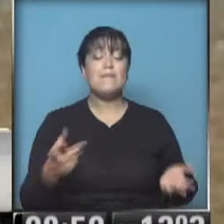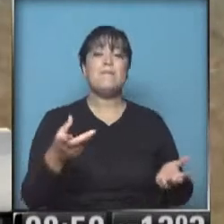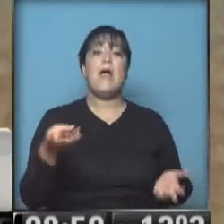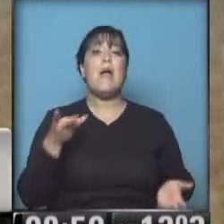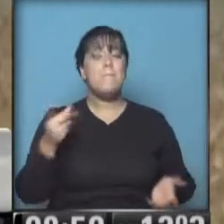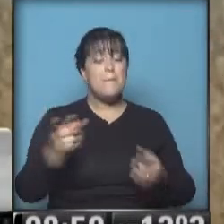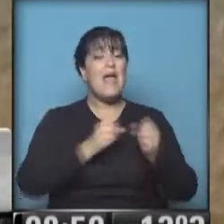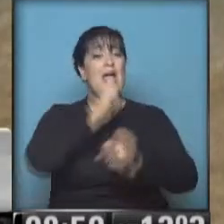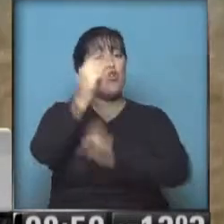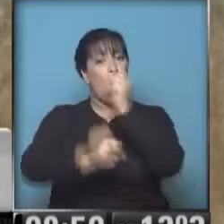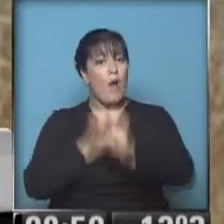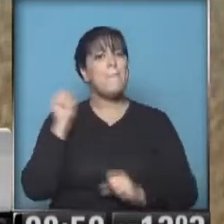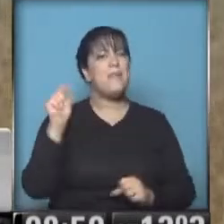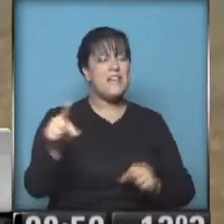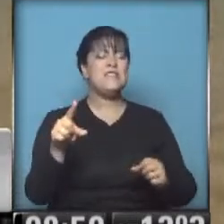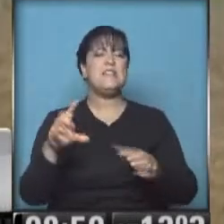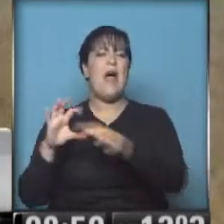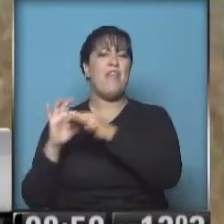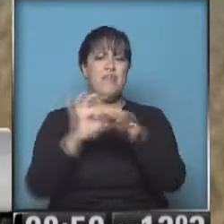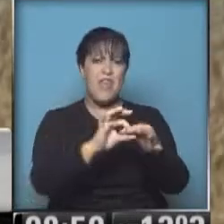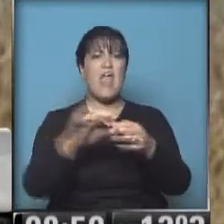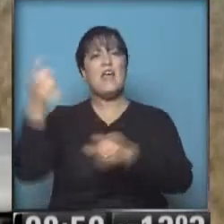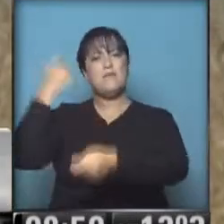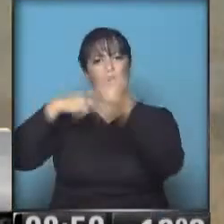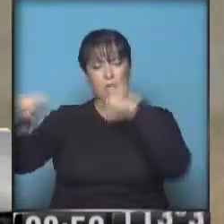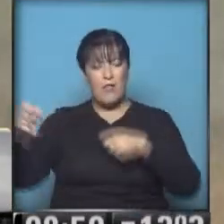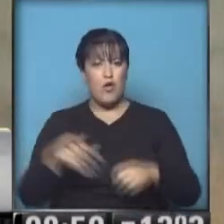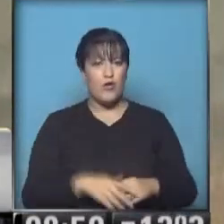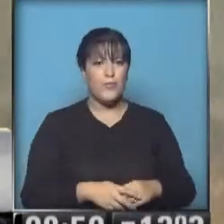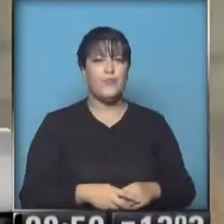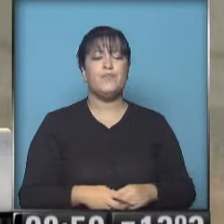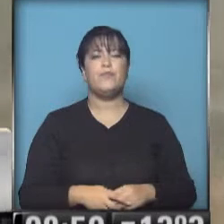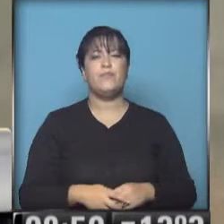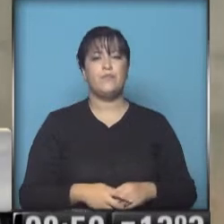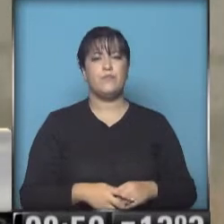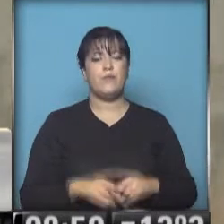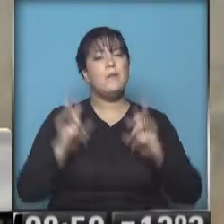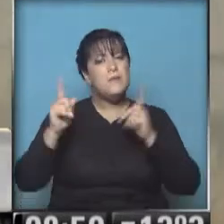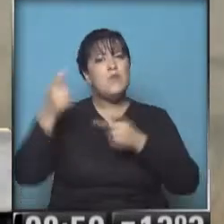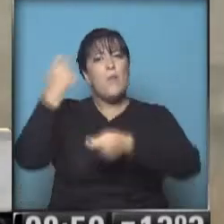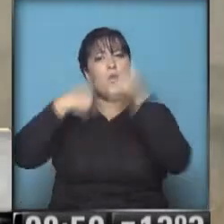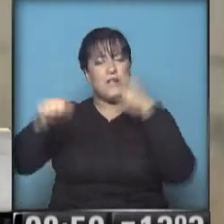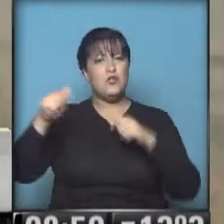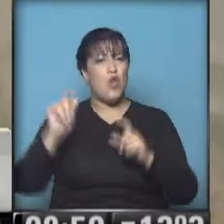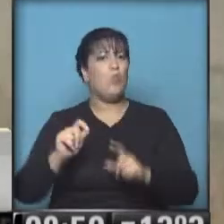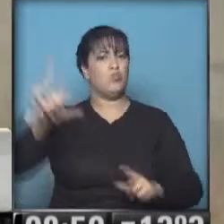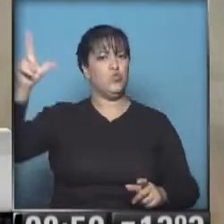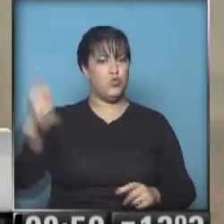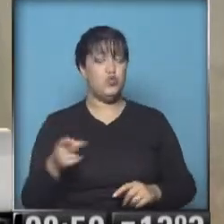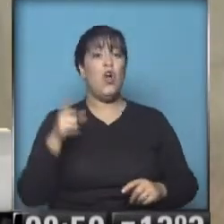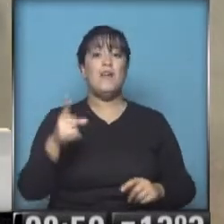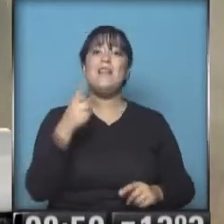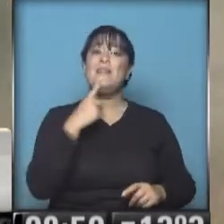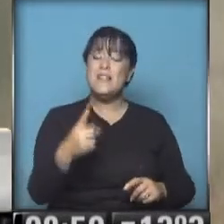que depende de la propia firma exportadora la cerealera que hace la exportación a gran escala es decir que alguien